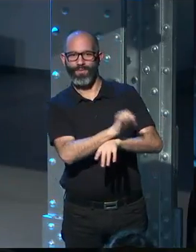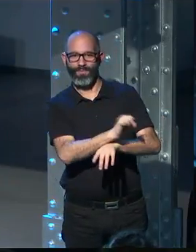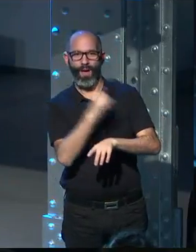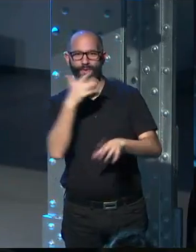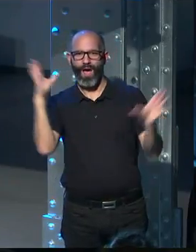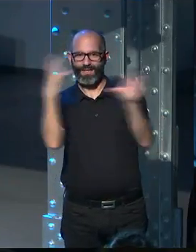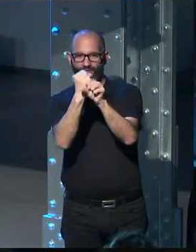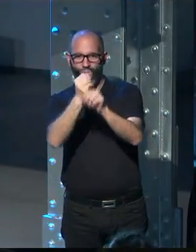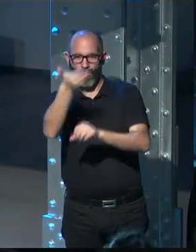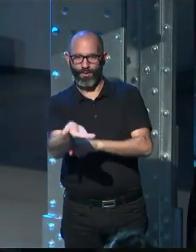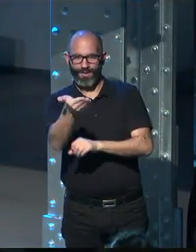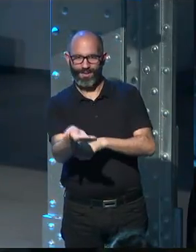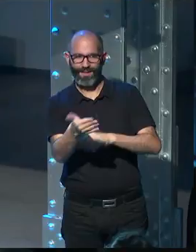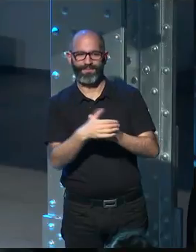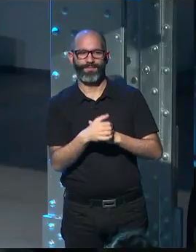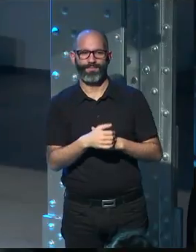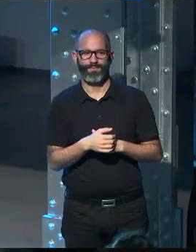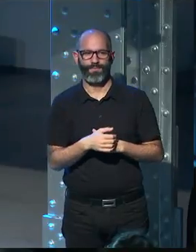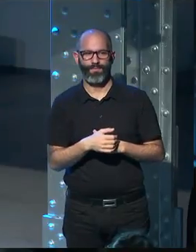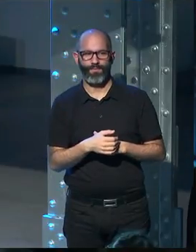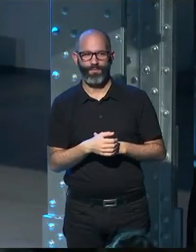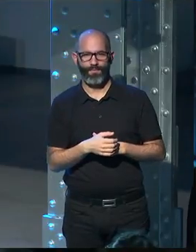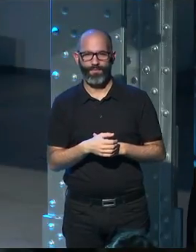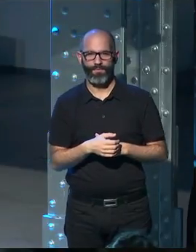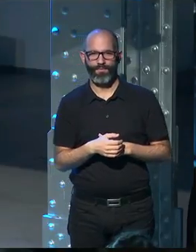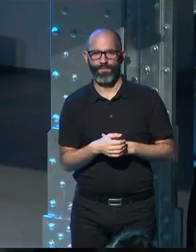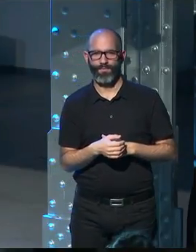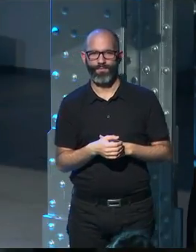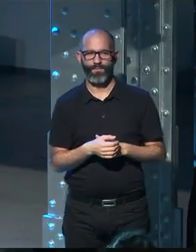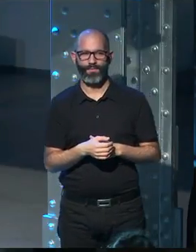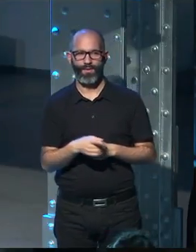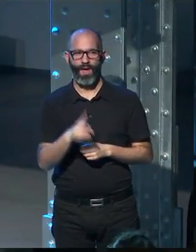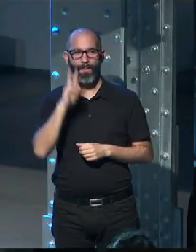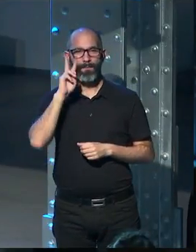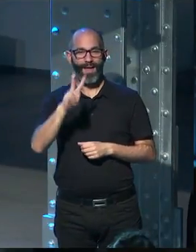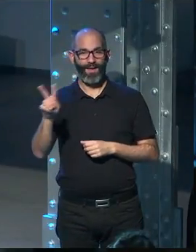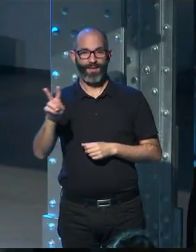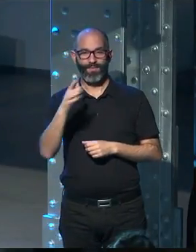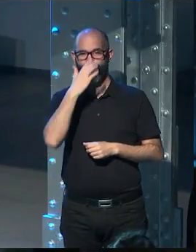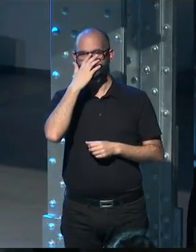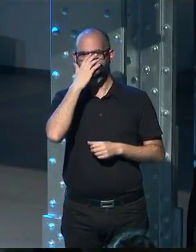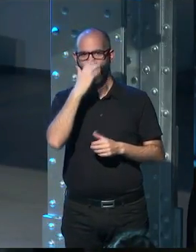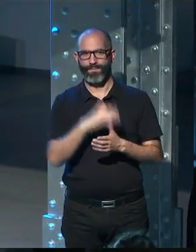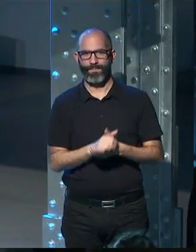lo veáis este tipo de filtrado que hace la información funcionando. Esto,